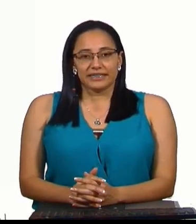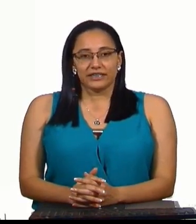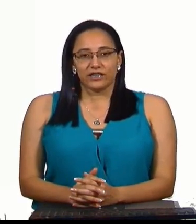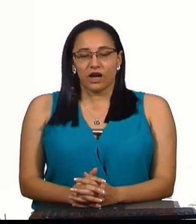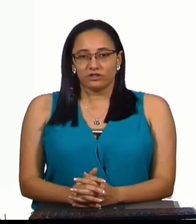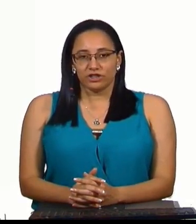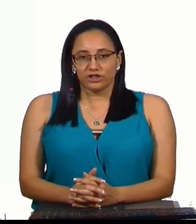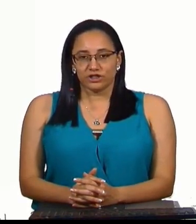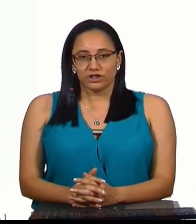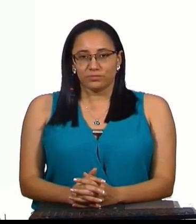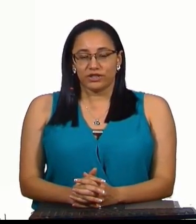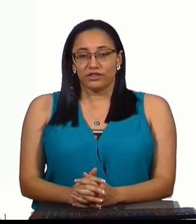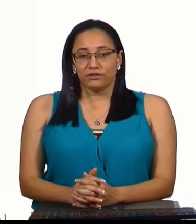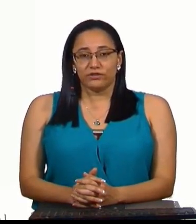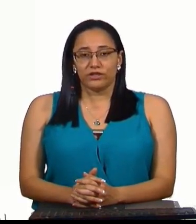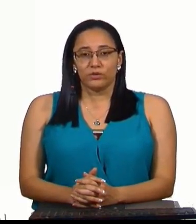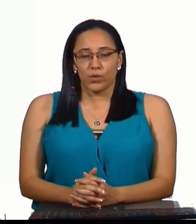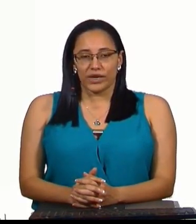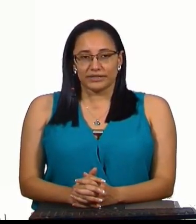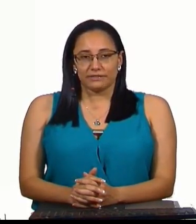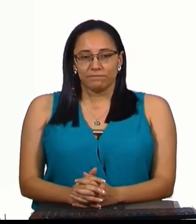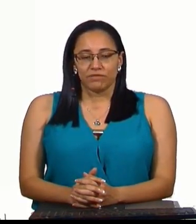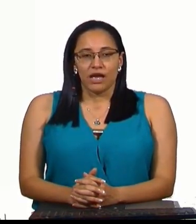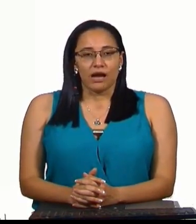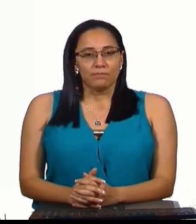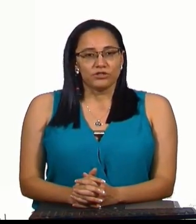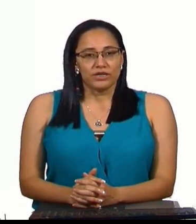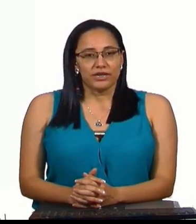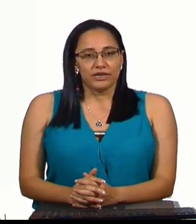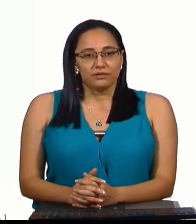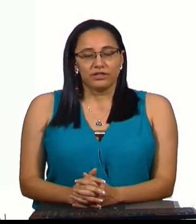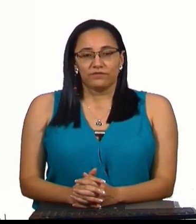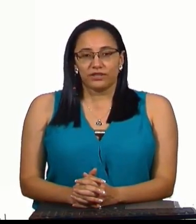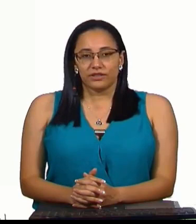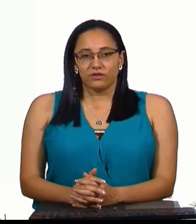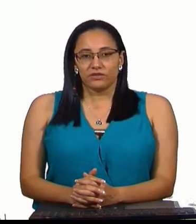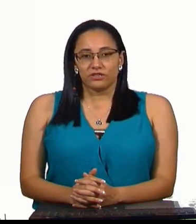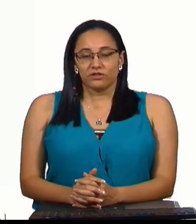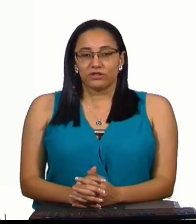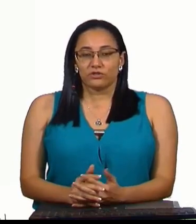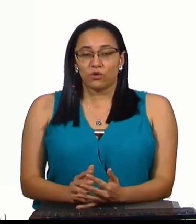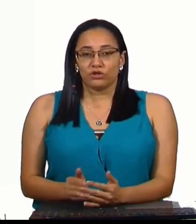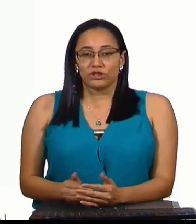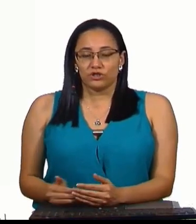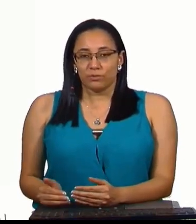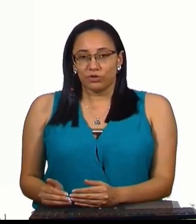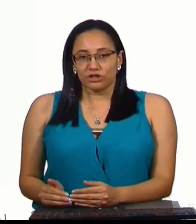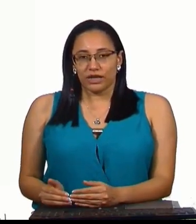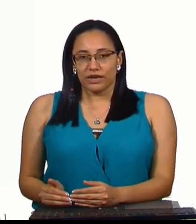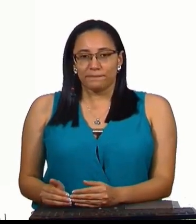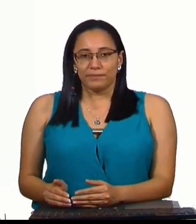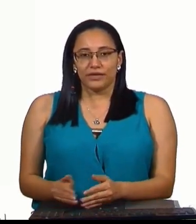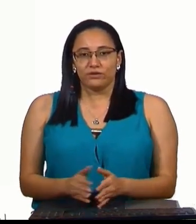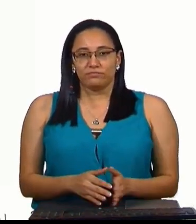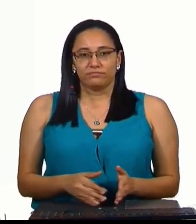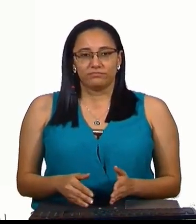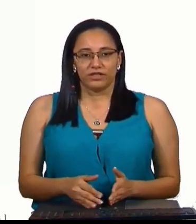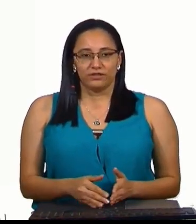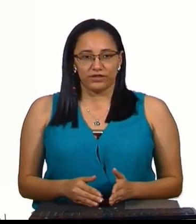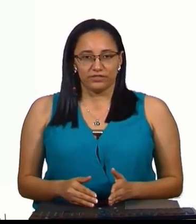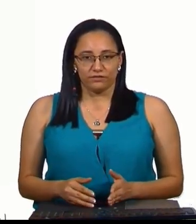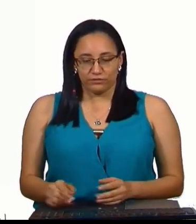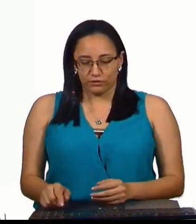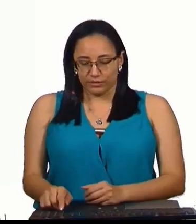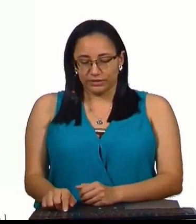generate deadly conditions, but in different ways. Ambos generan diferentes condiciones o condiciones mortales, pero